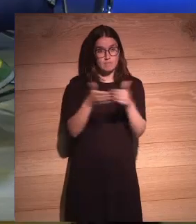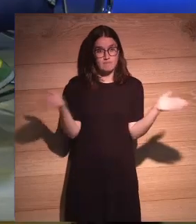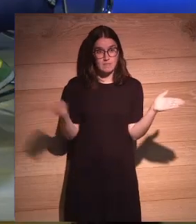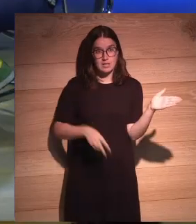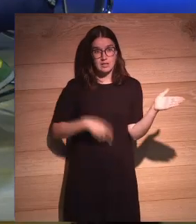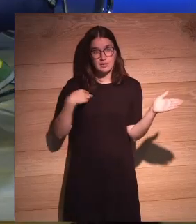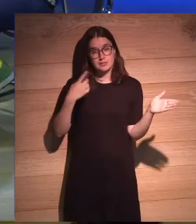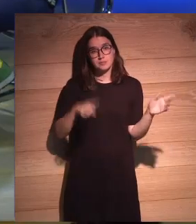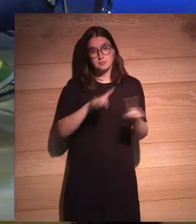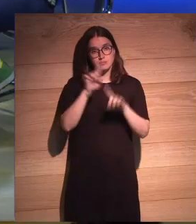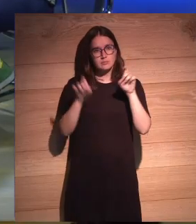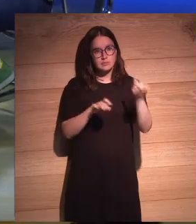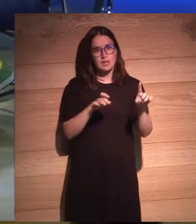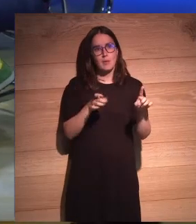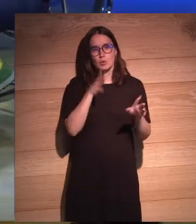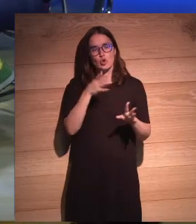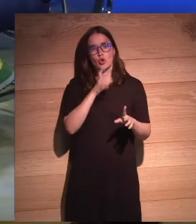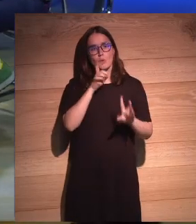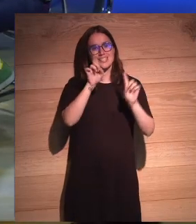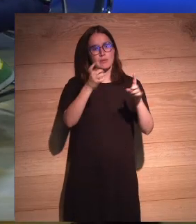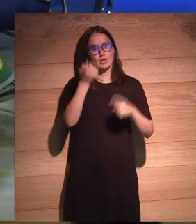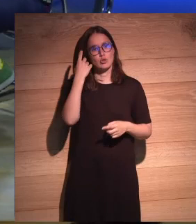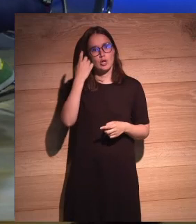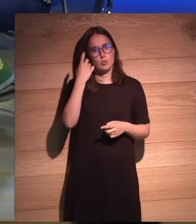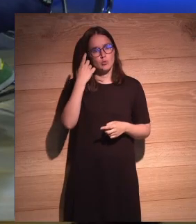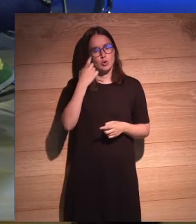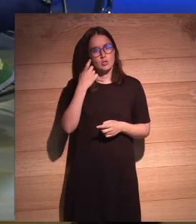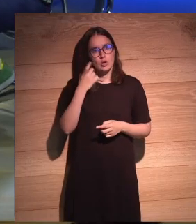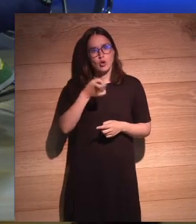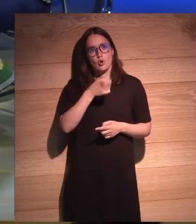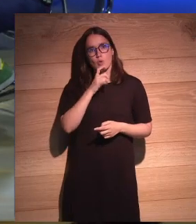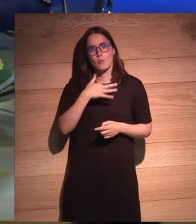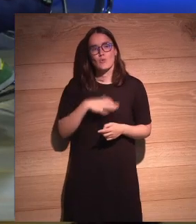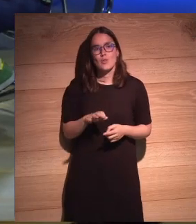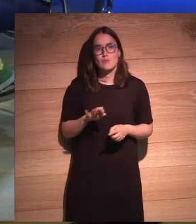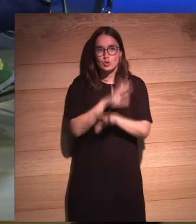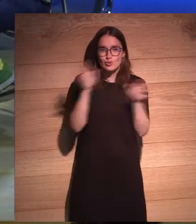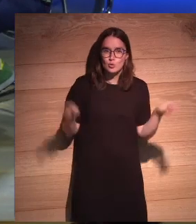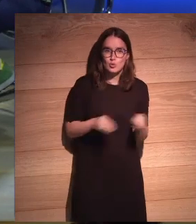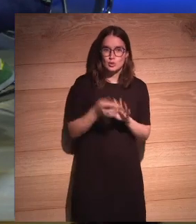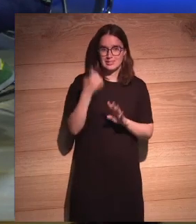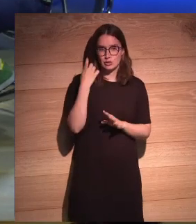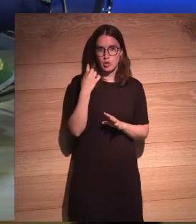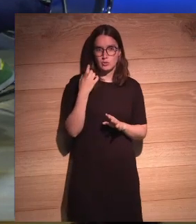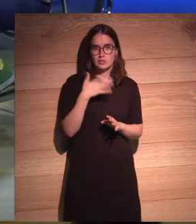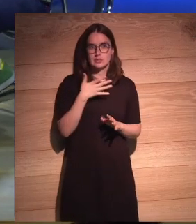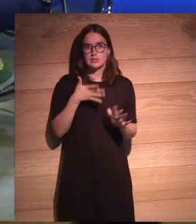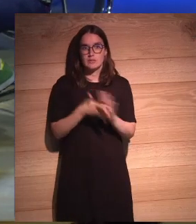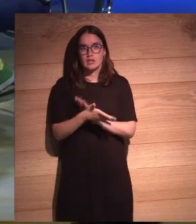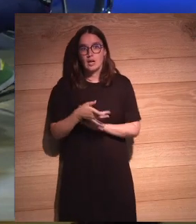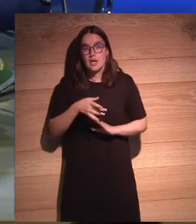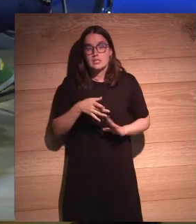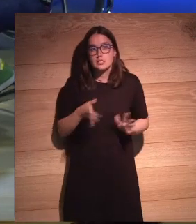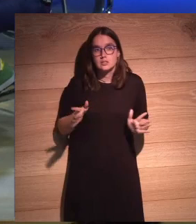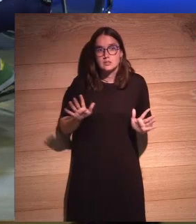Yo también preguntaba mucho por cómo podemos enseñar a los alumnos, no tanto cómo podemos sacar conclusiones sobre los alumnos, que quiere decir que eso tampoco es un